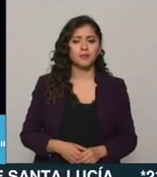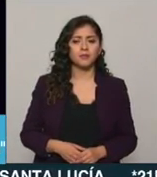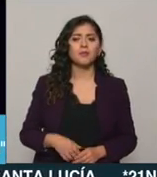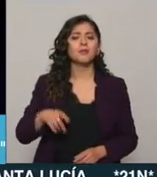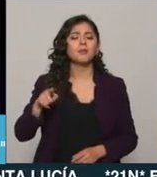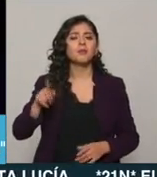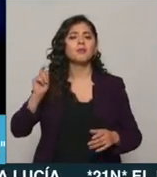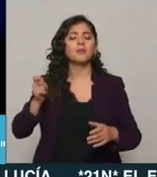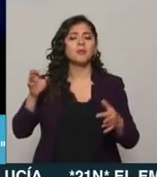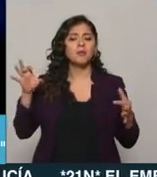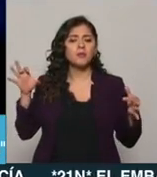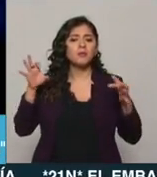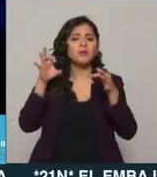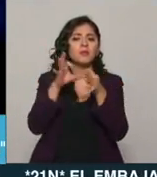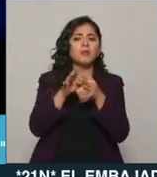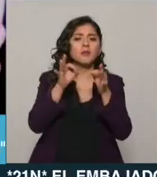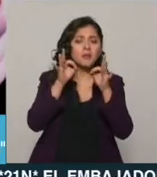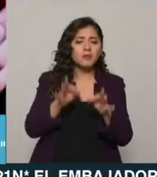actividades diversas,